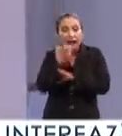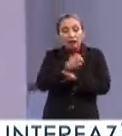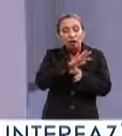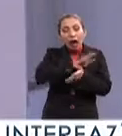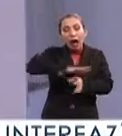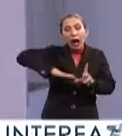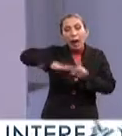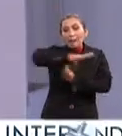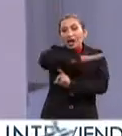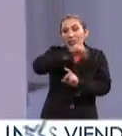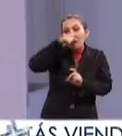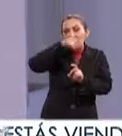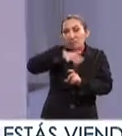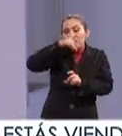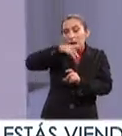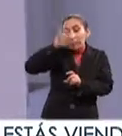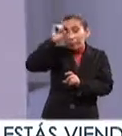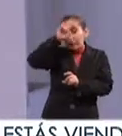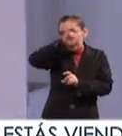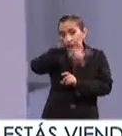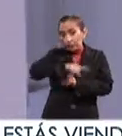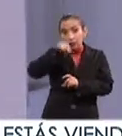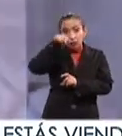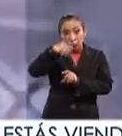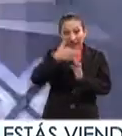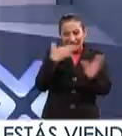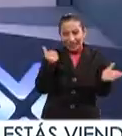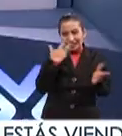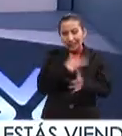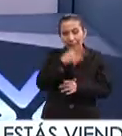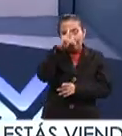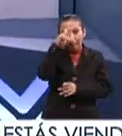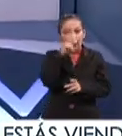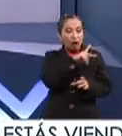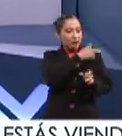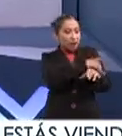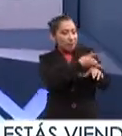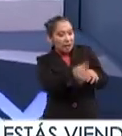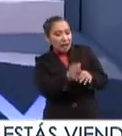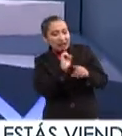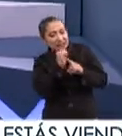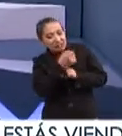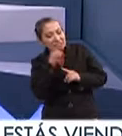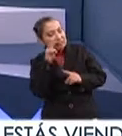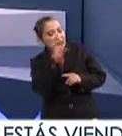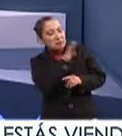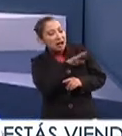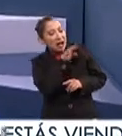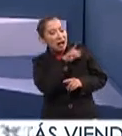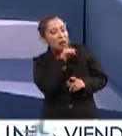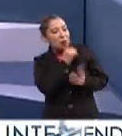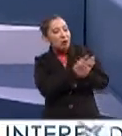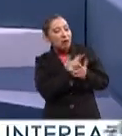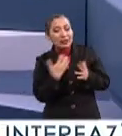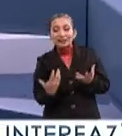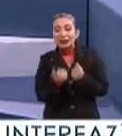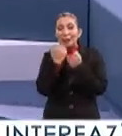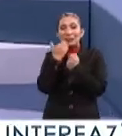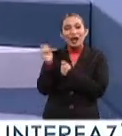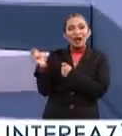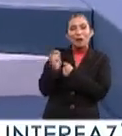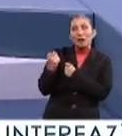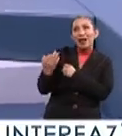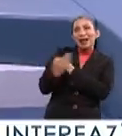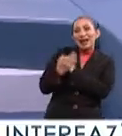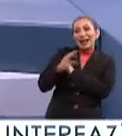un ambiente de violencia, de que si tú tenías, fíjate, la peor familia y la peor circunstancia, lo único que te salva a ver un buen novio,